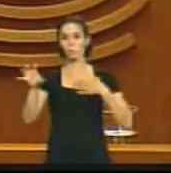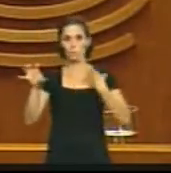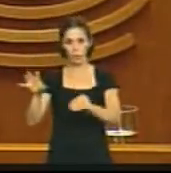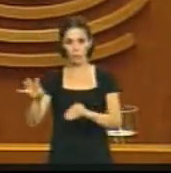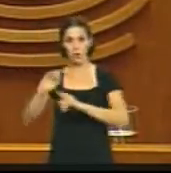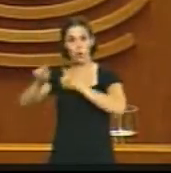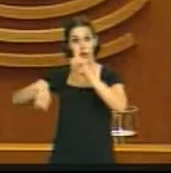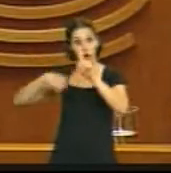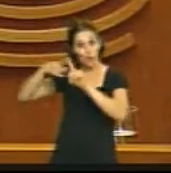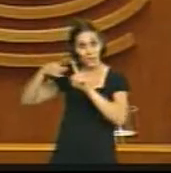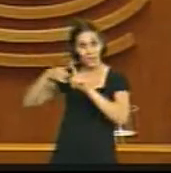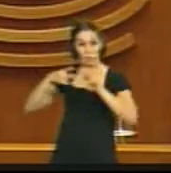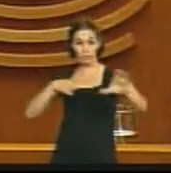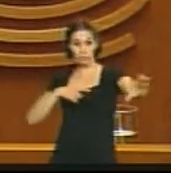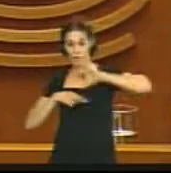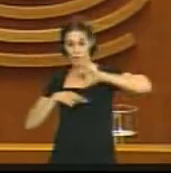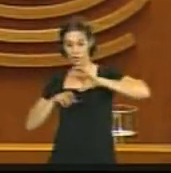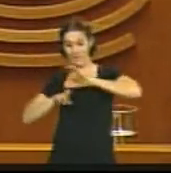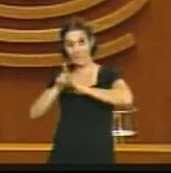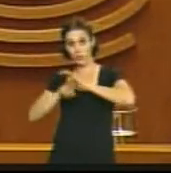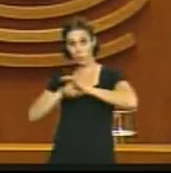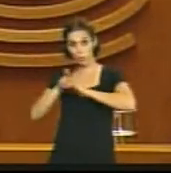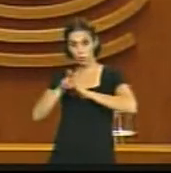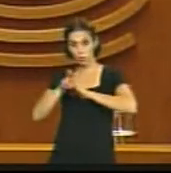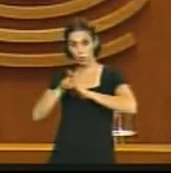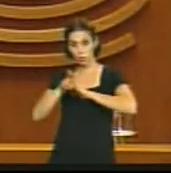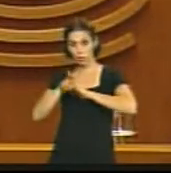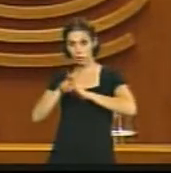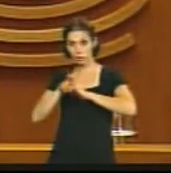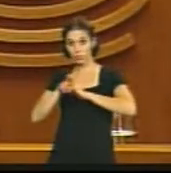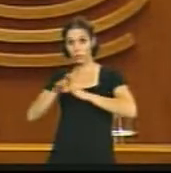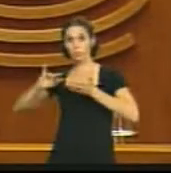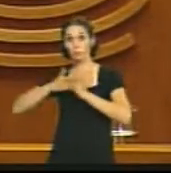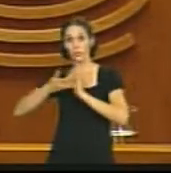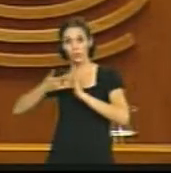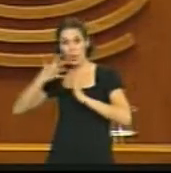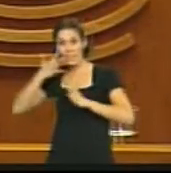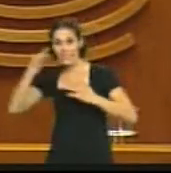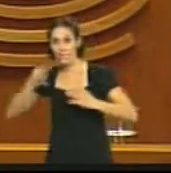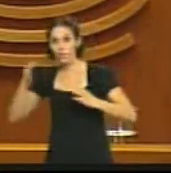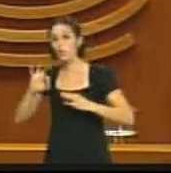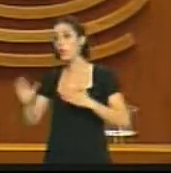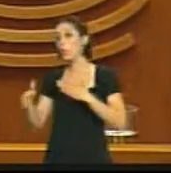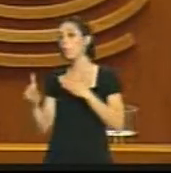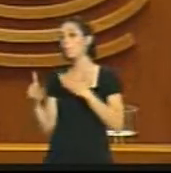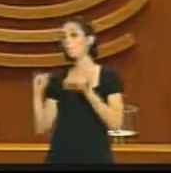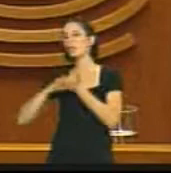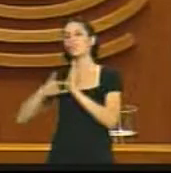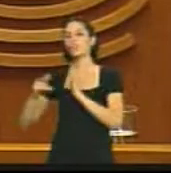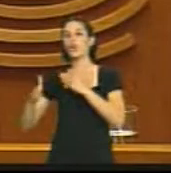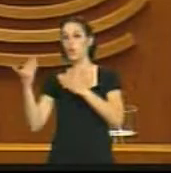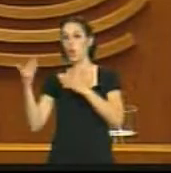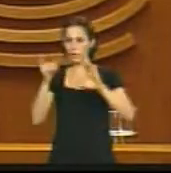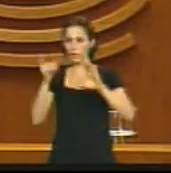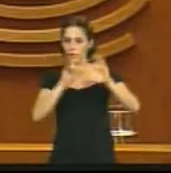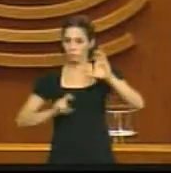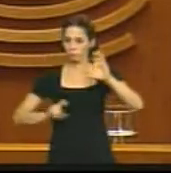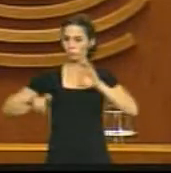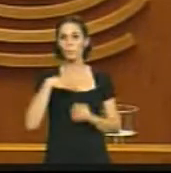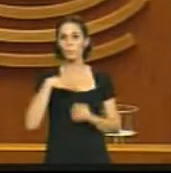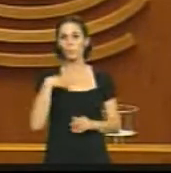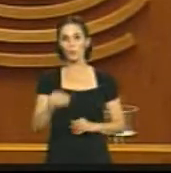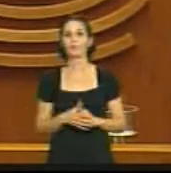para destinar recursos de cara a proyectos que sean de riesgo y proyectos que puedan ser innovadores.